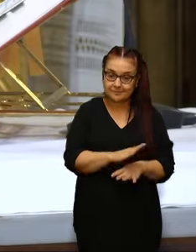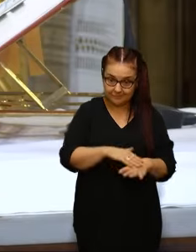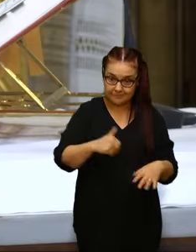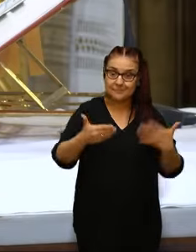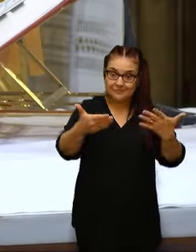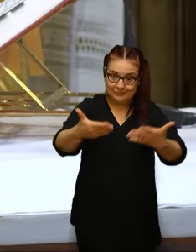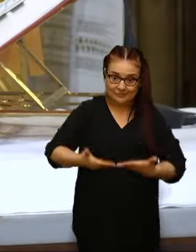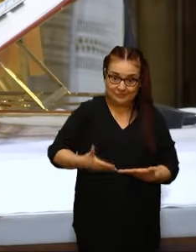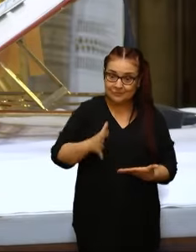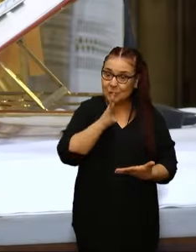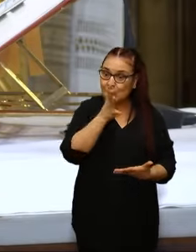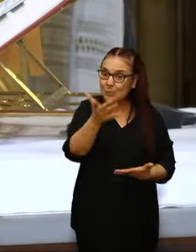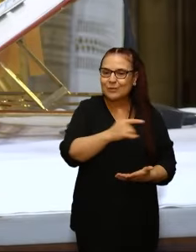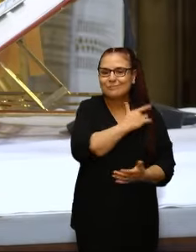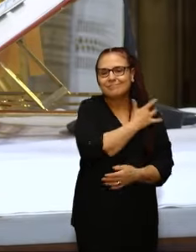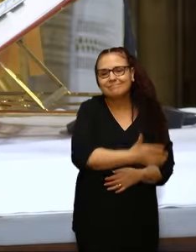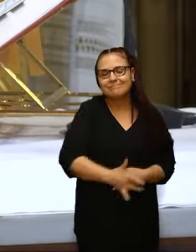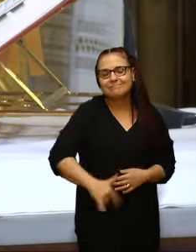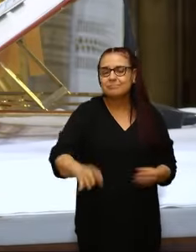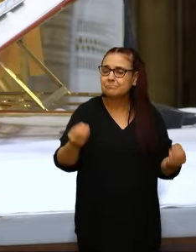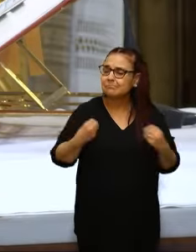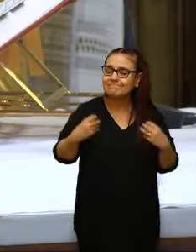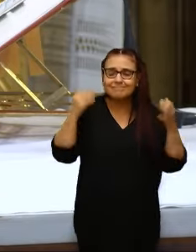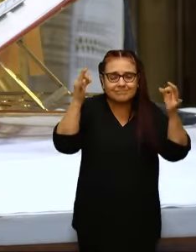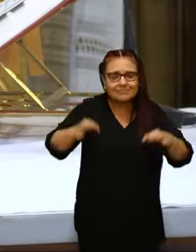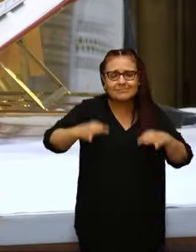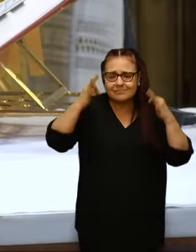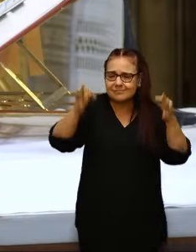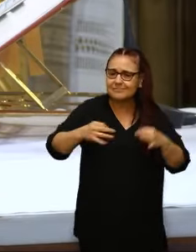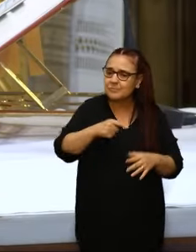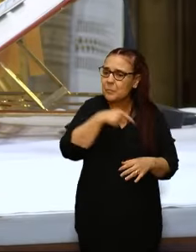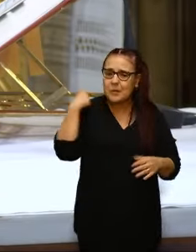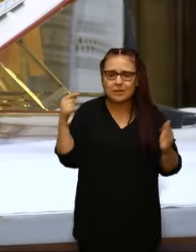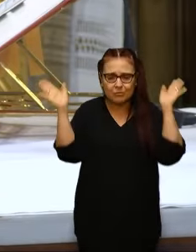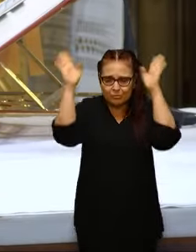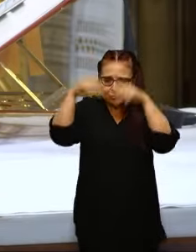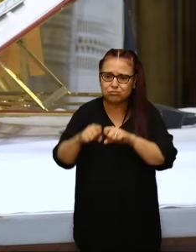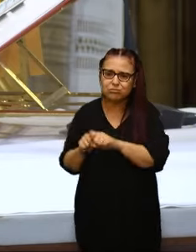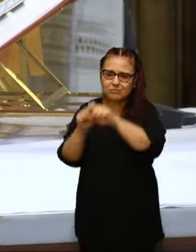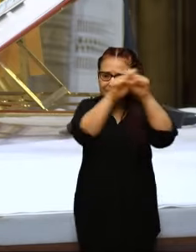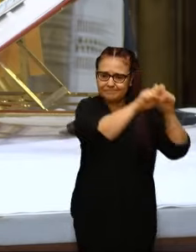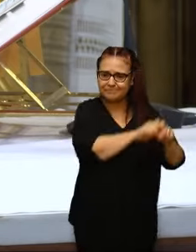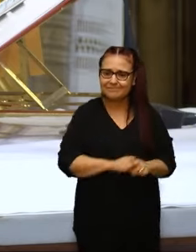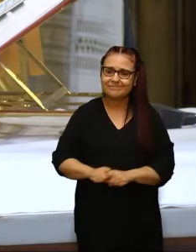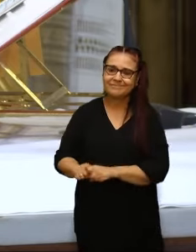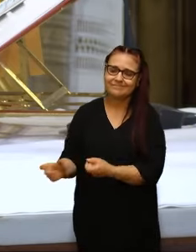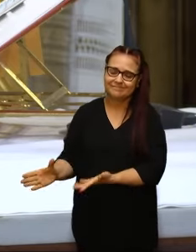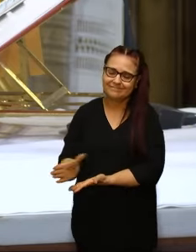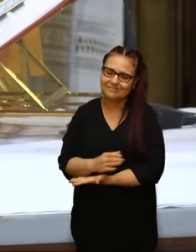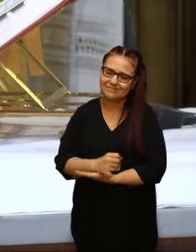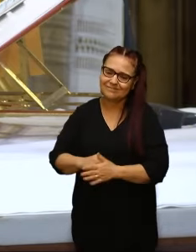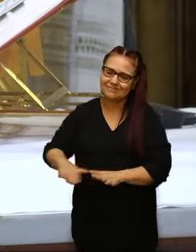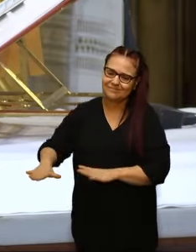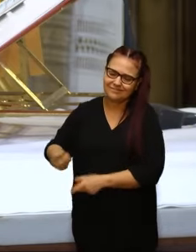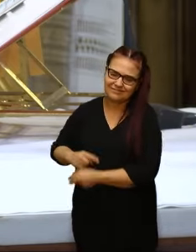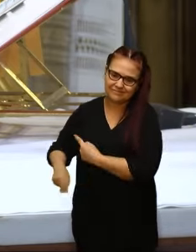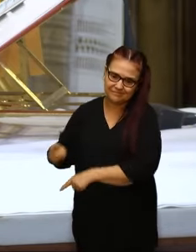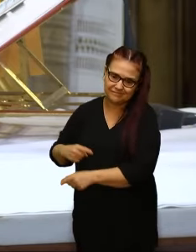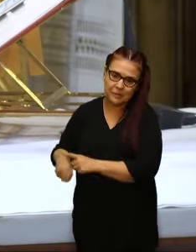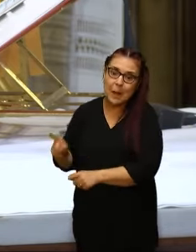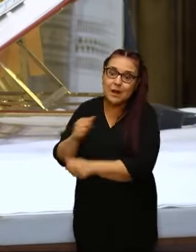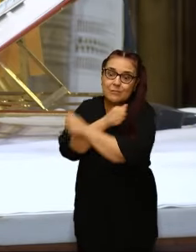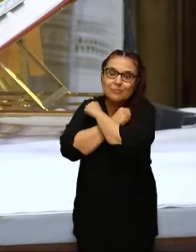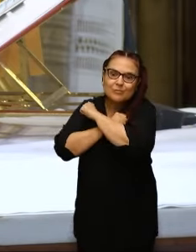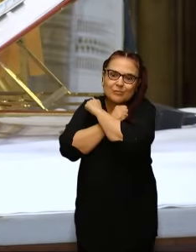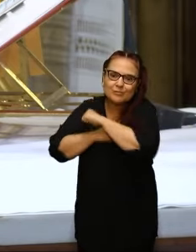Para que, ayudados por tu misericordia, vivamos siempre libres de pecado y protegidos de toda perturbación,